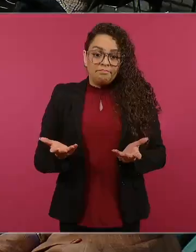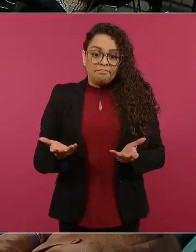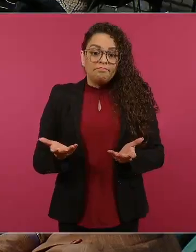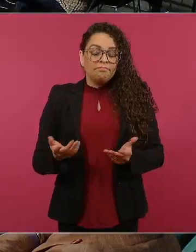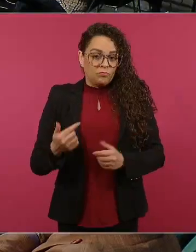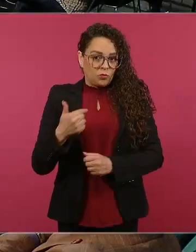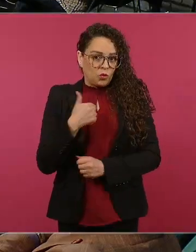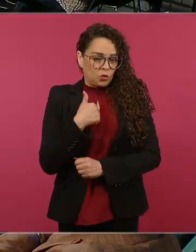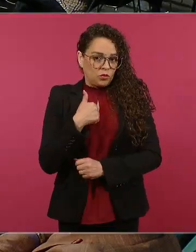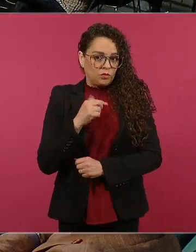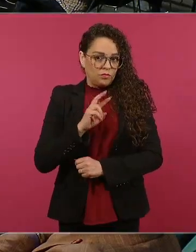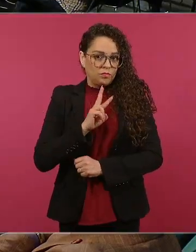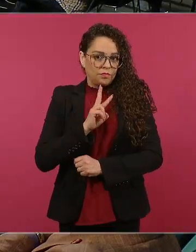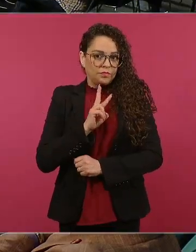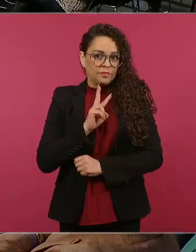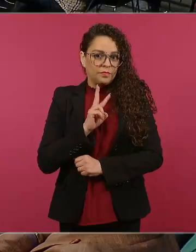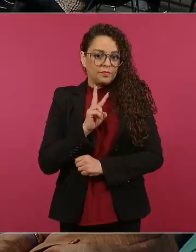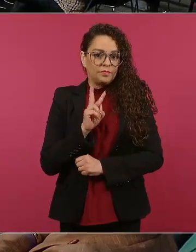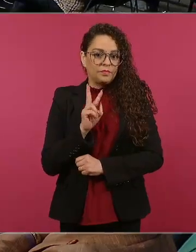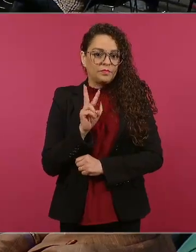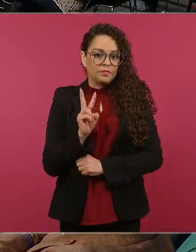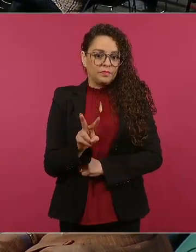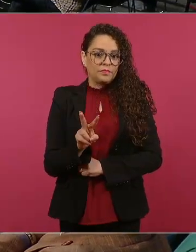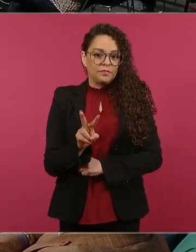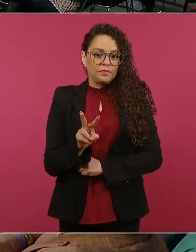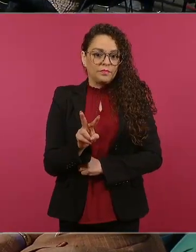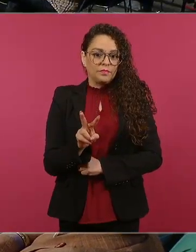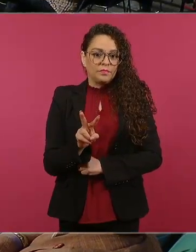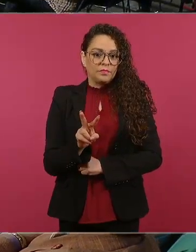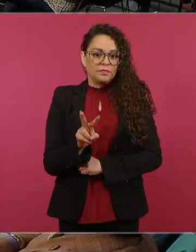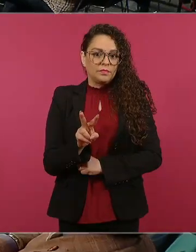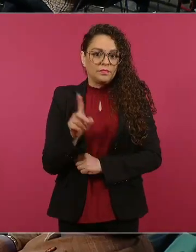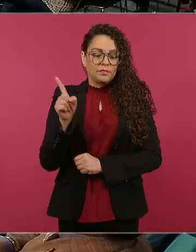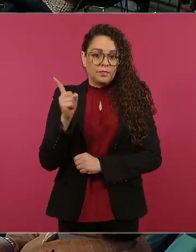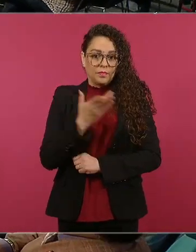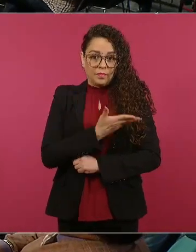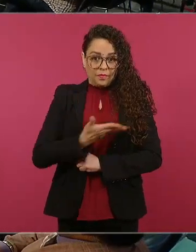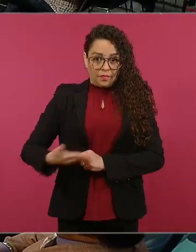sabía yo que no estaba enterado el presidente Biden,